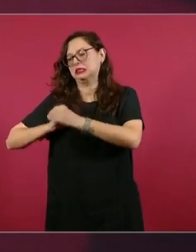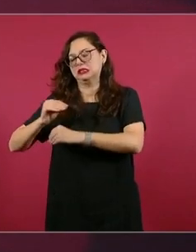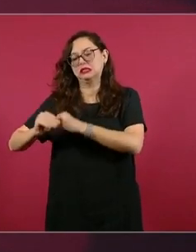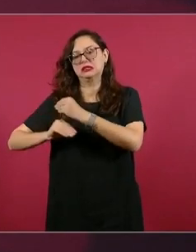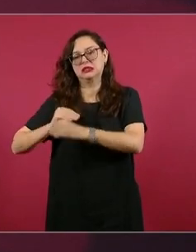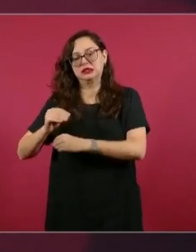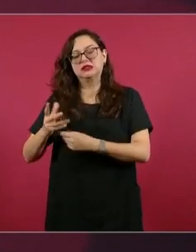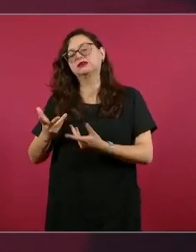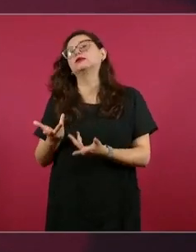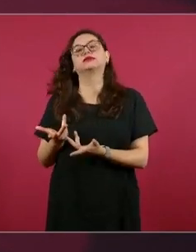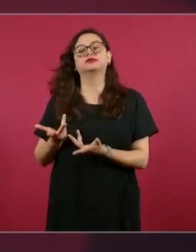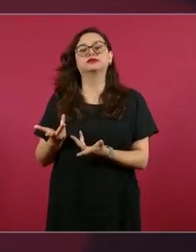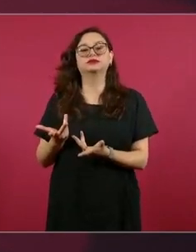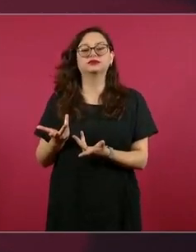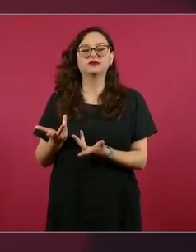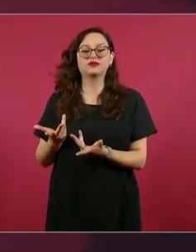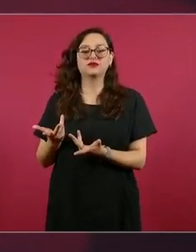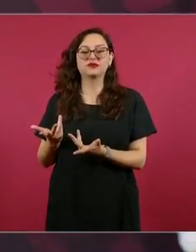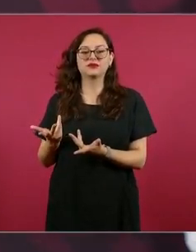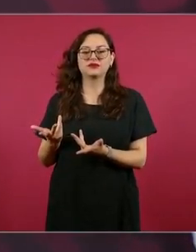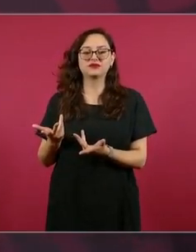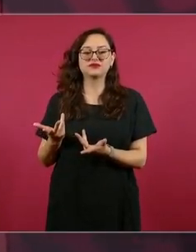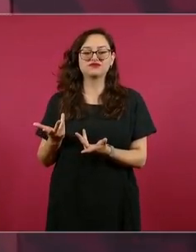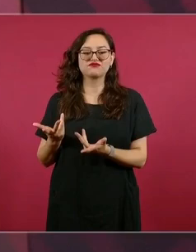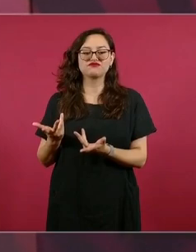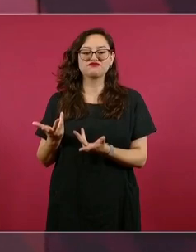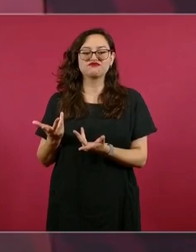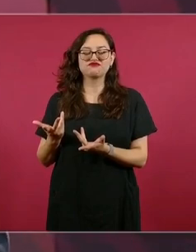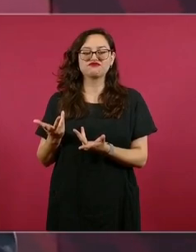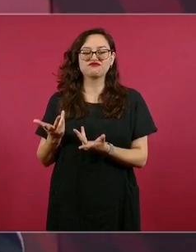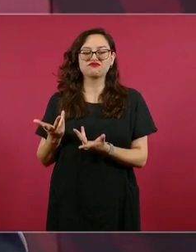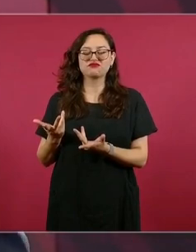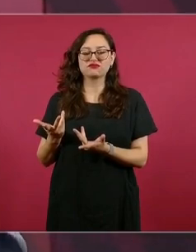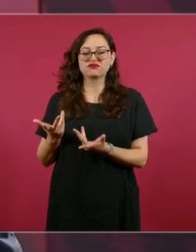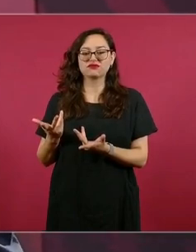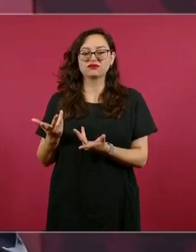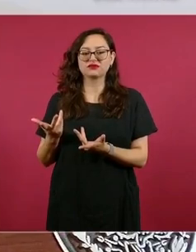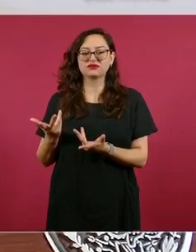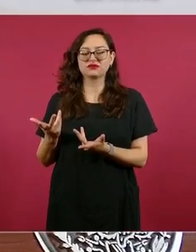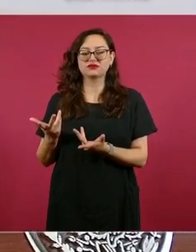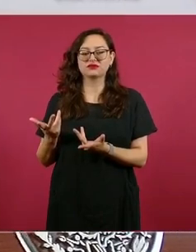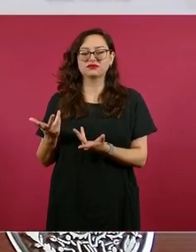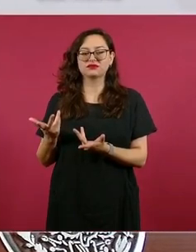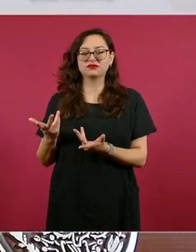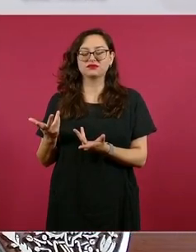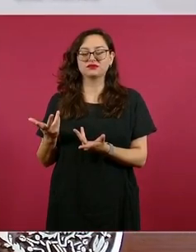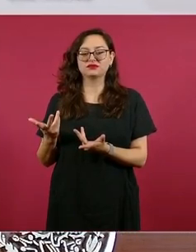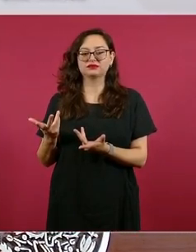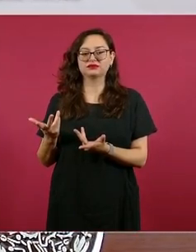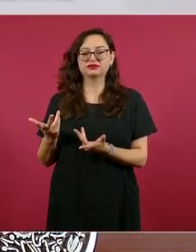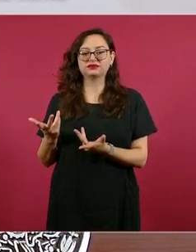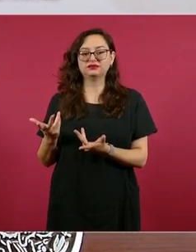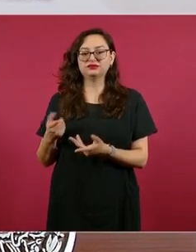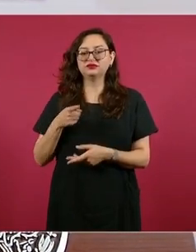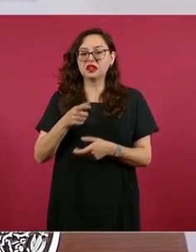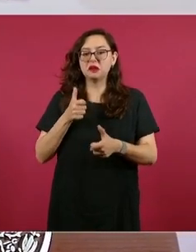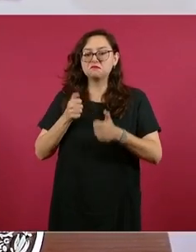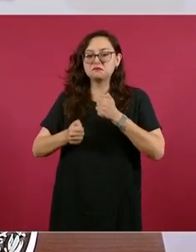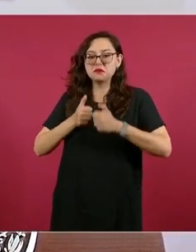y tienen, ¿cómo le llaman esto que se comunica uno? Bluetooth.